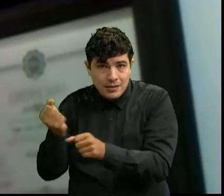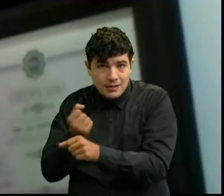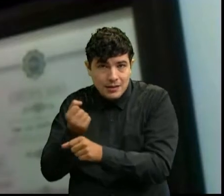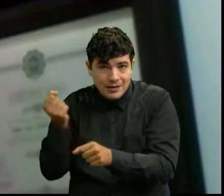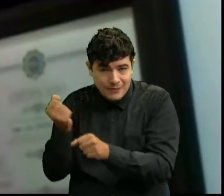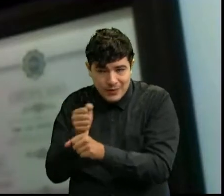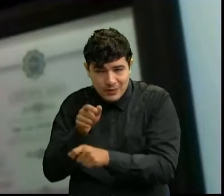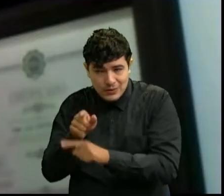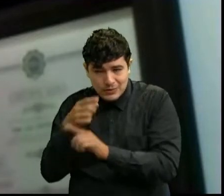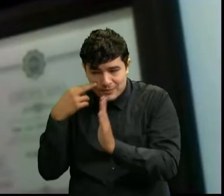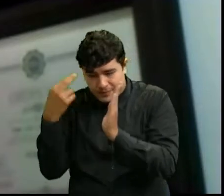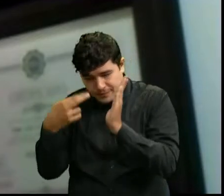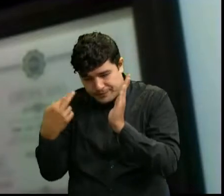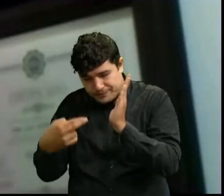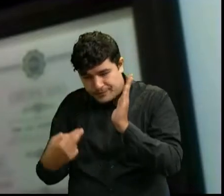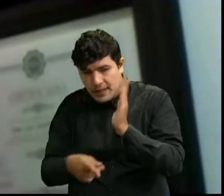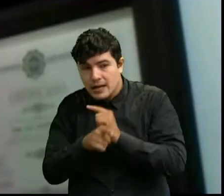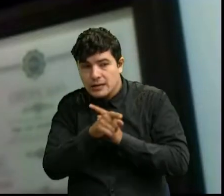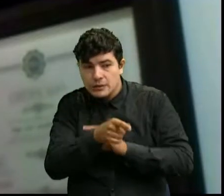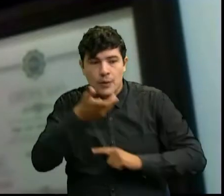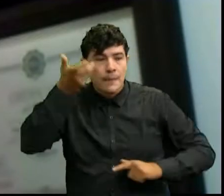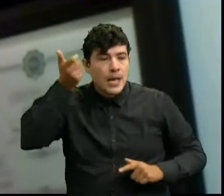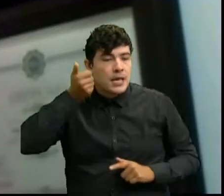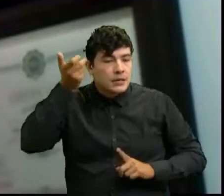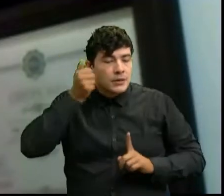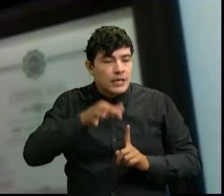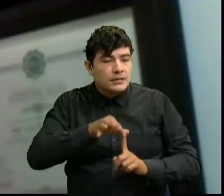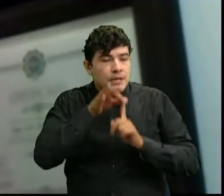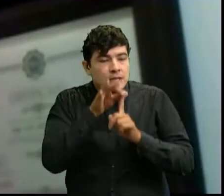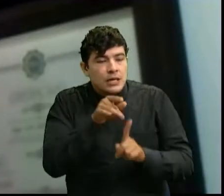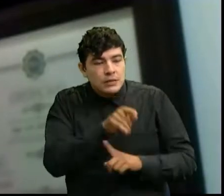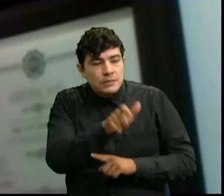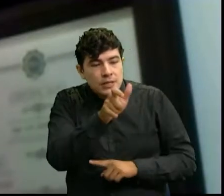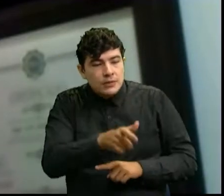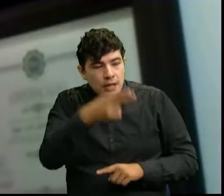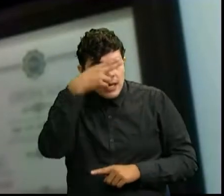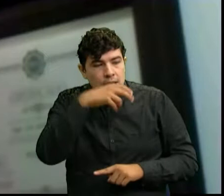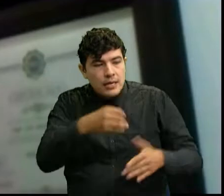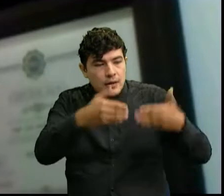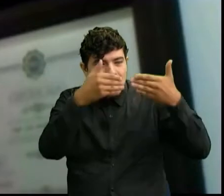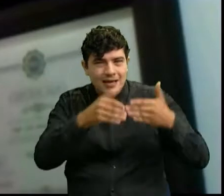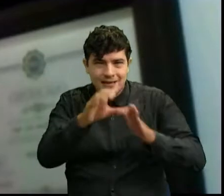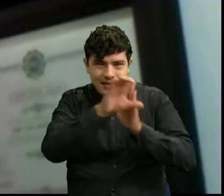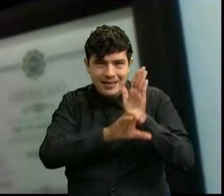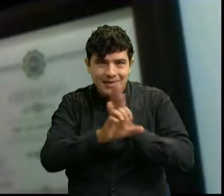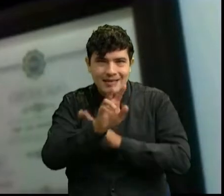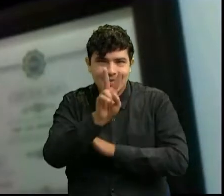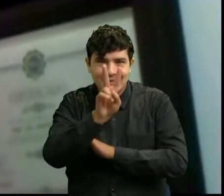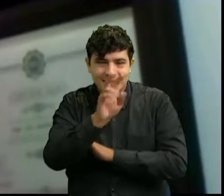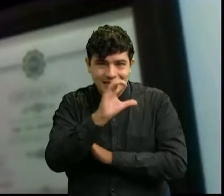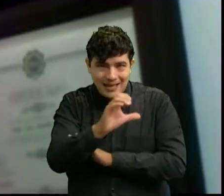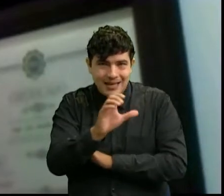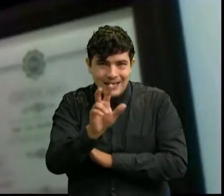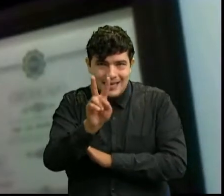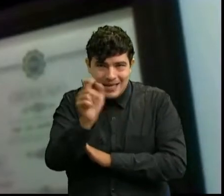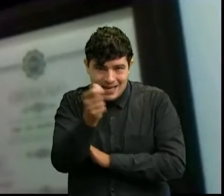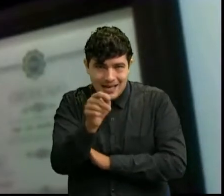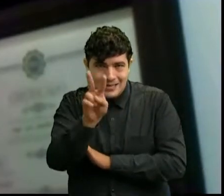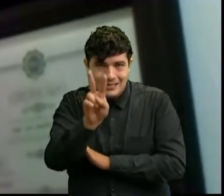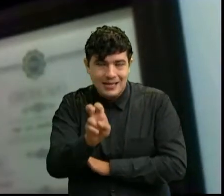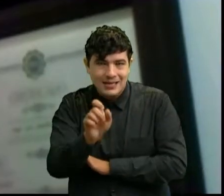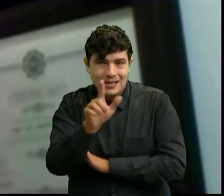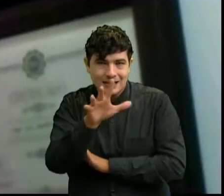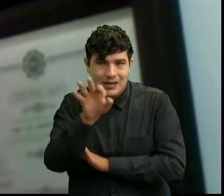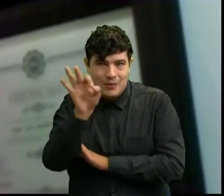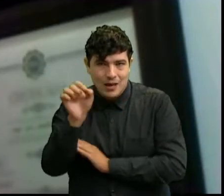así como se revisó la pensión especial por hijo inválido con la sentencia C-758 de 2014, que